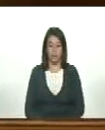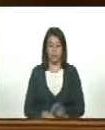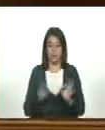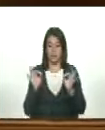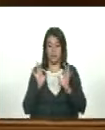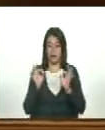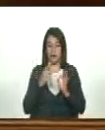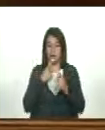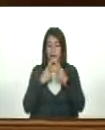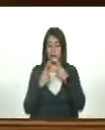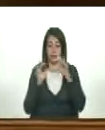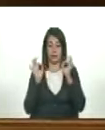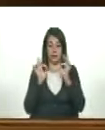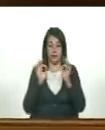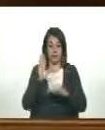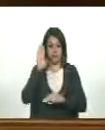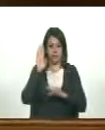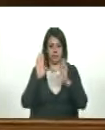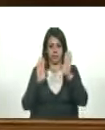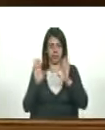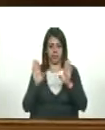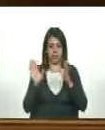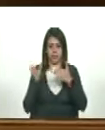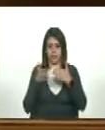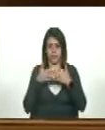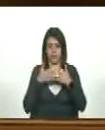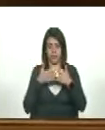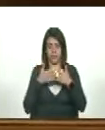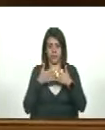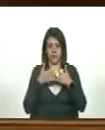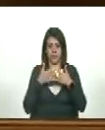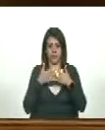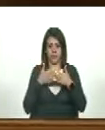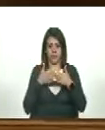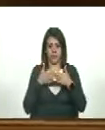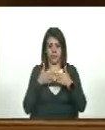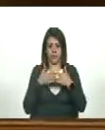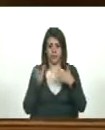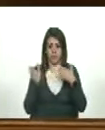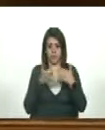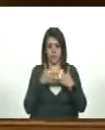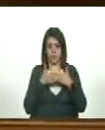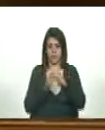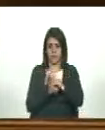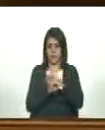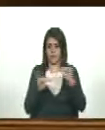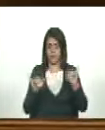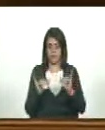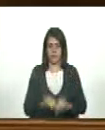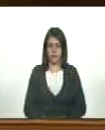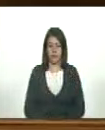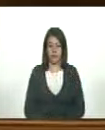¿Nadie más ha anotado el derecho a palabra? ¿Se va a cerrar? Se cierra.